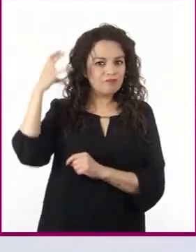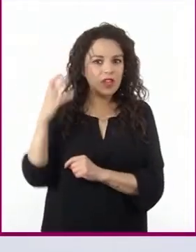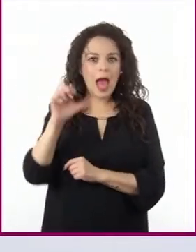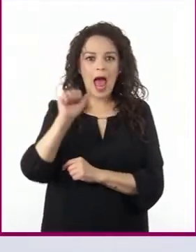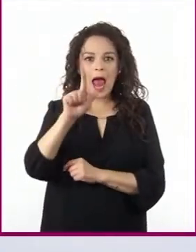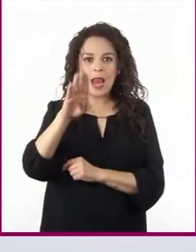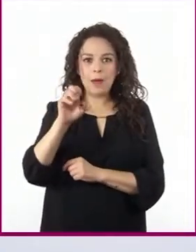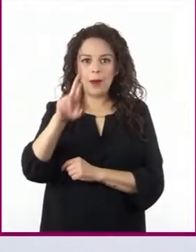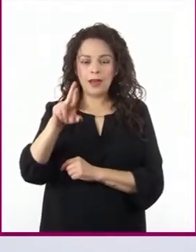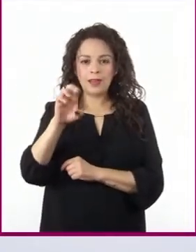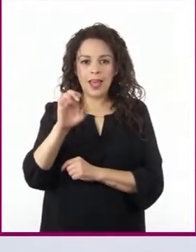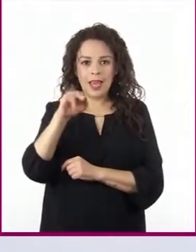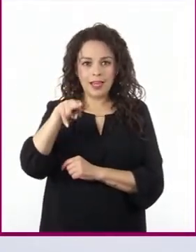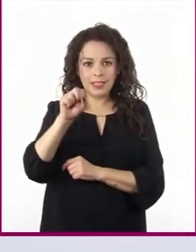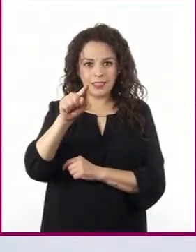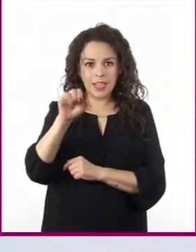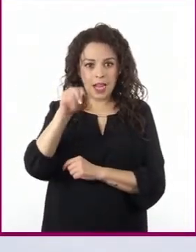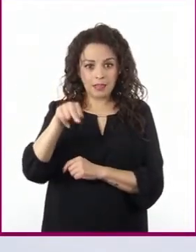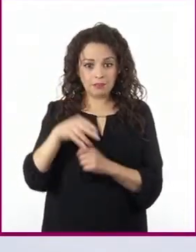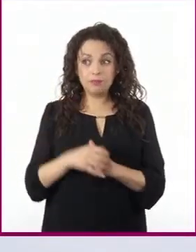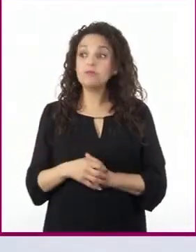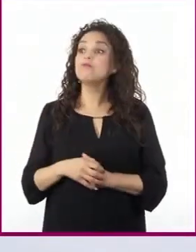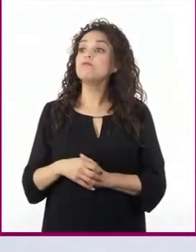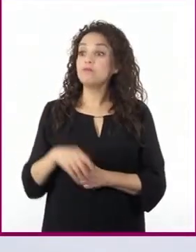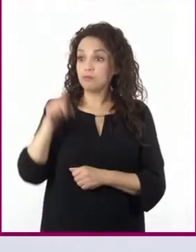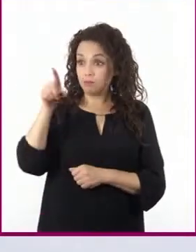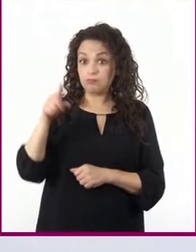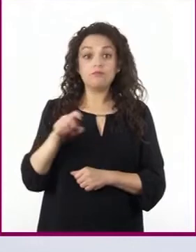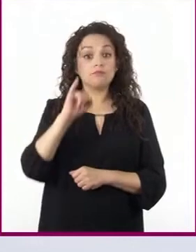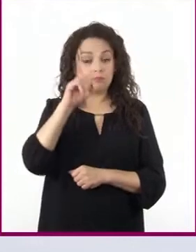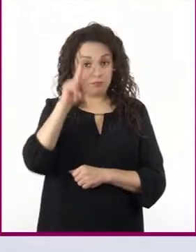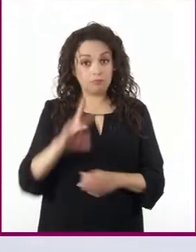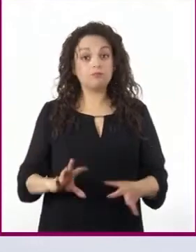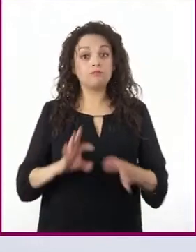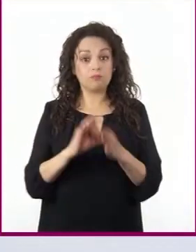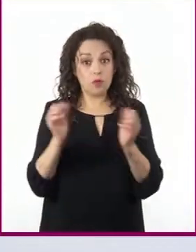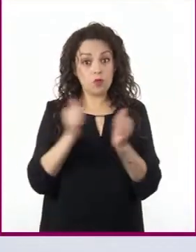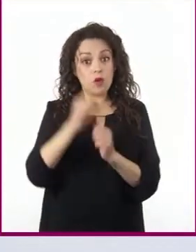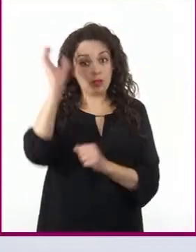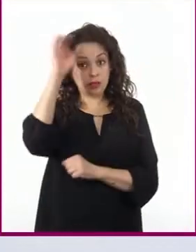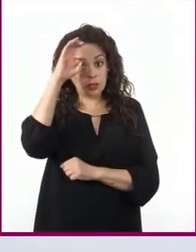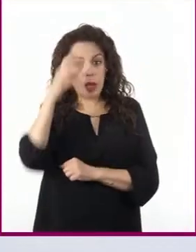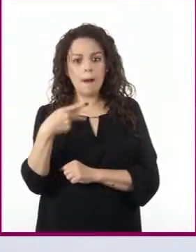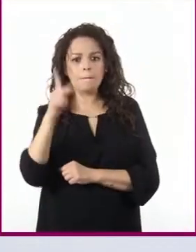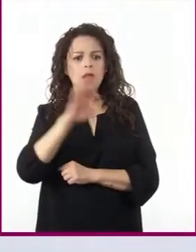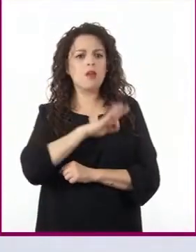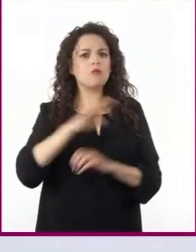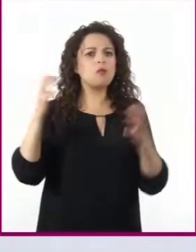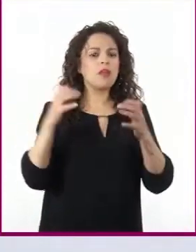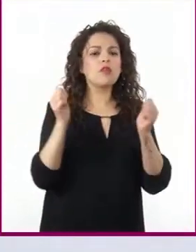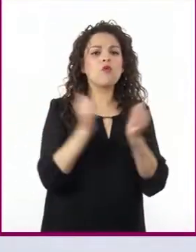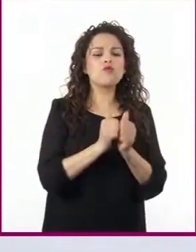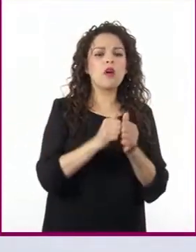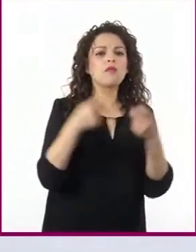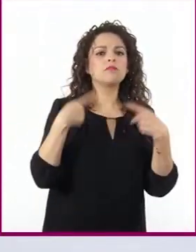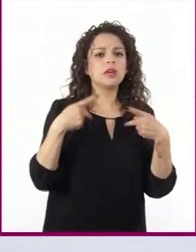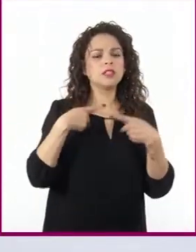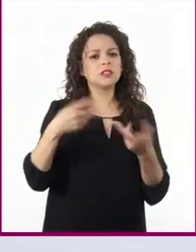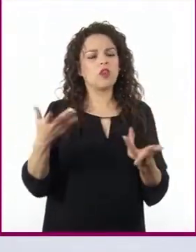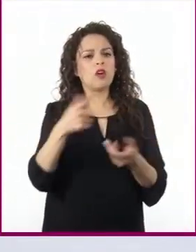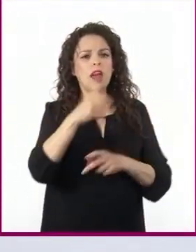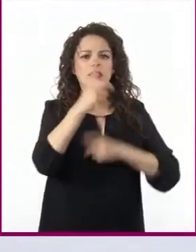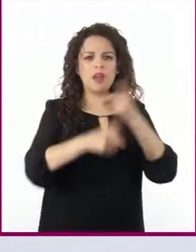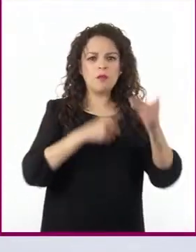hombre de ciencia, pero también podemos detenernos en artistas, deportistas, líderes de opinión,